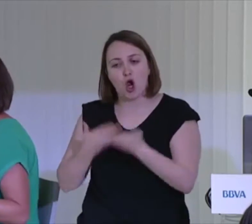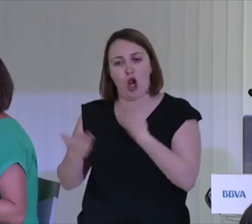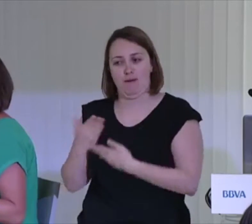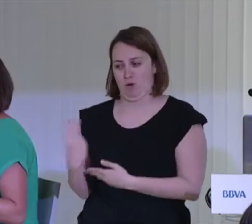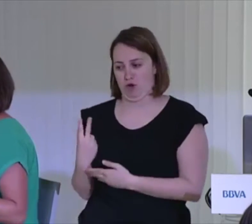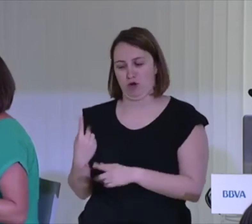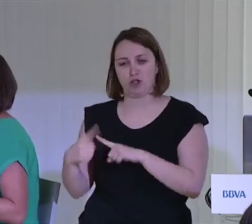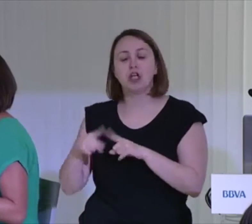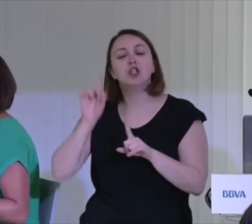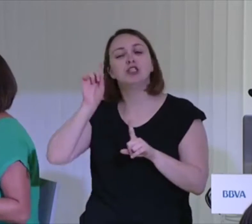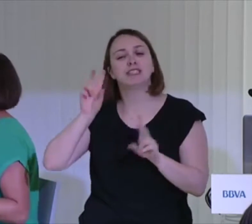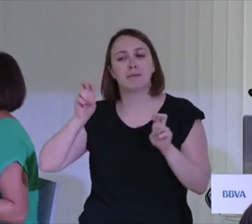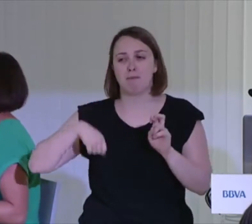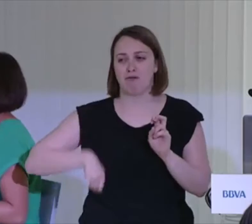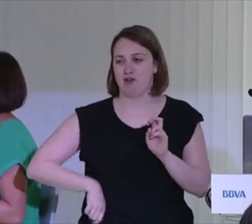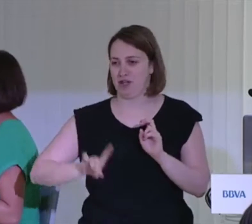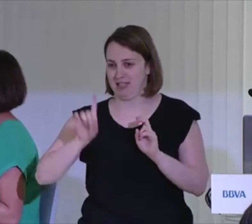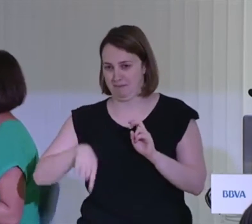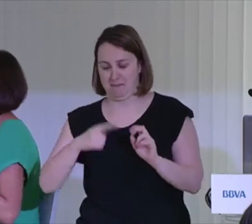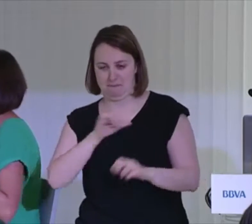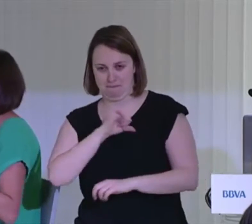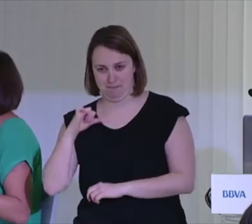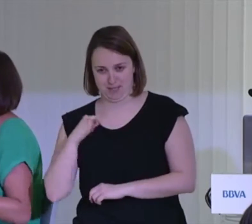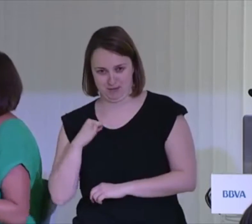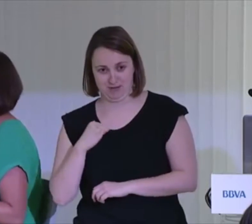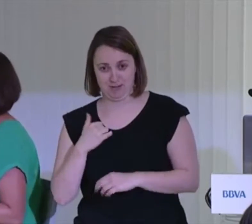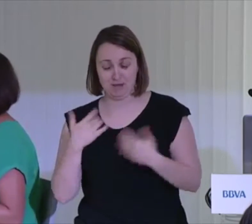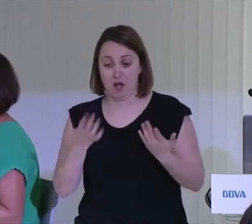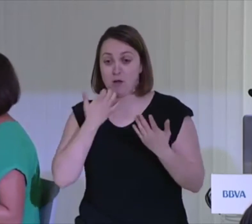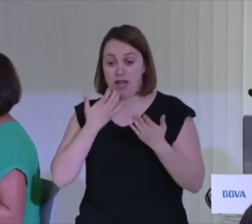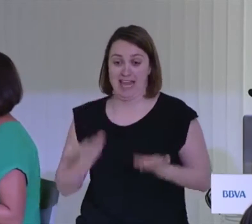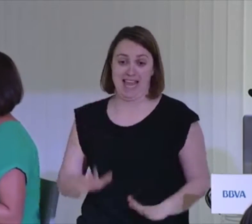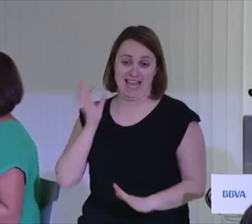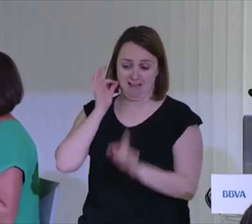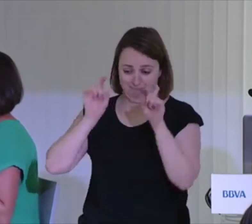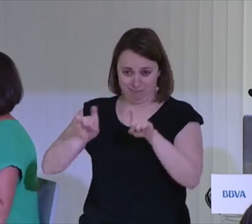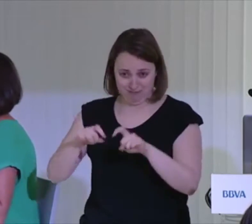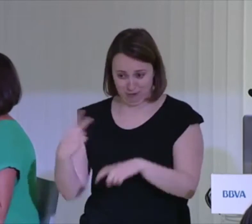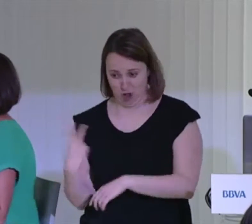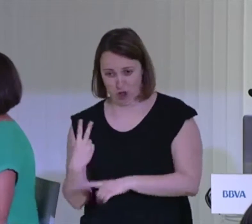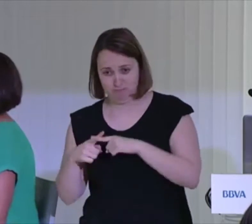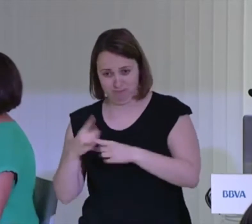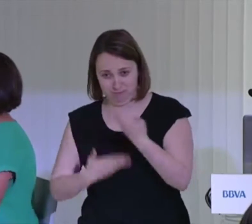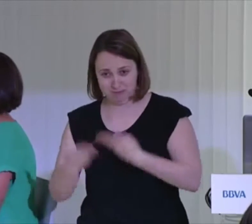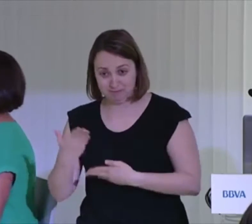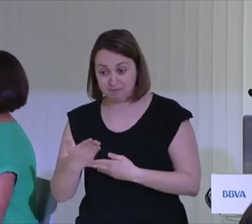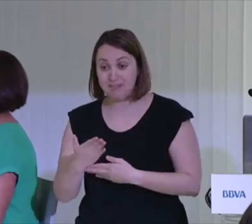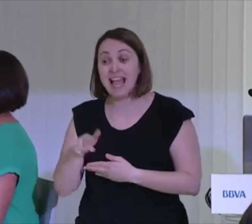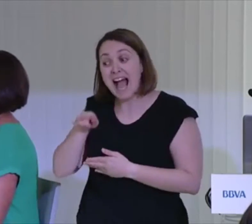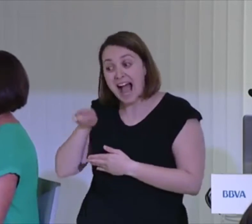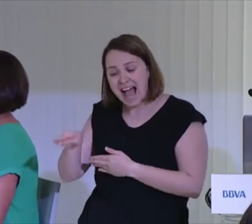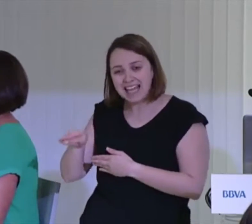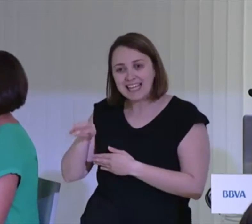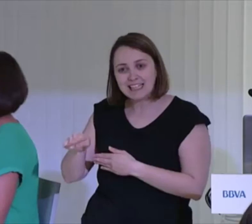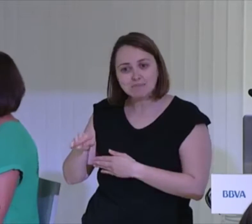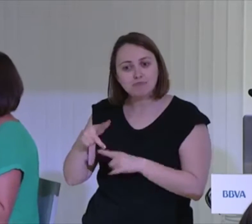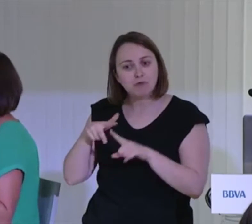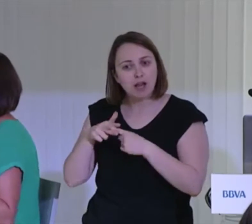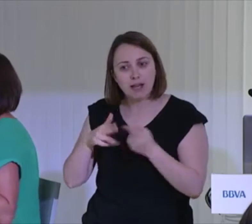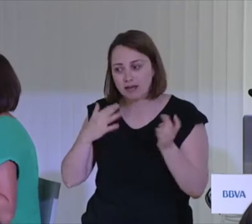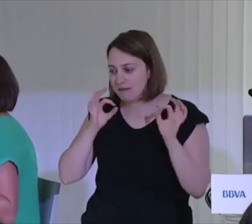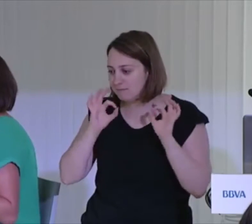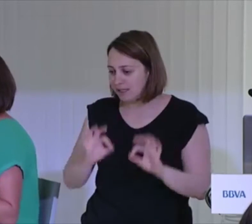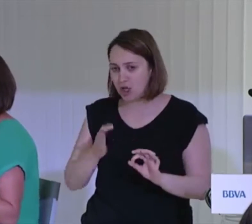cosas, no solo a nivel profesional, sino a nivel personal, para empezar en educar a una hija. Ahí es una herramienta potentísima. O sea, yo me